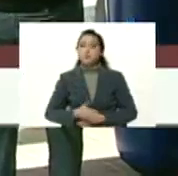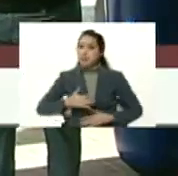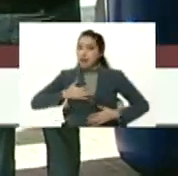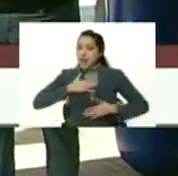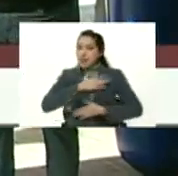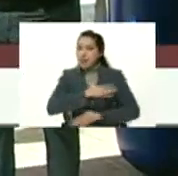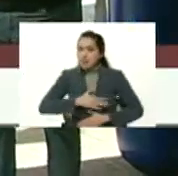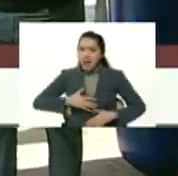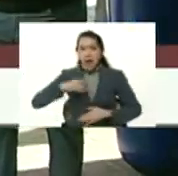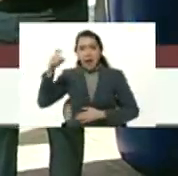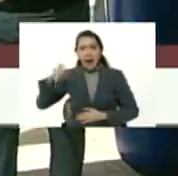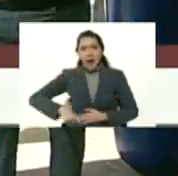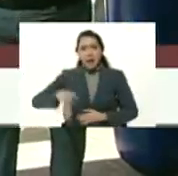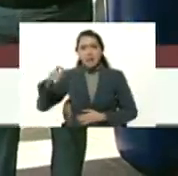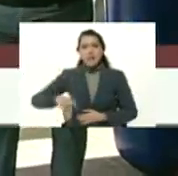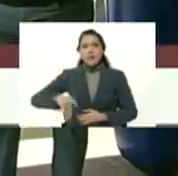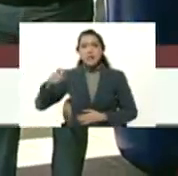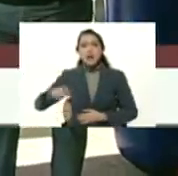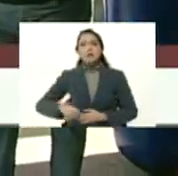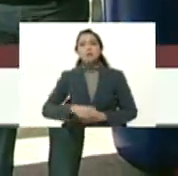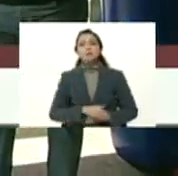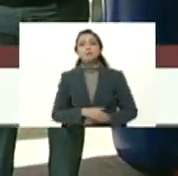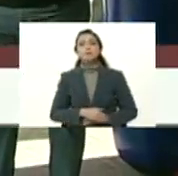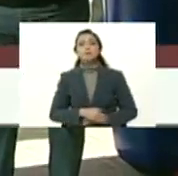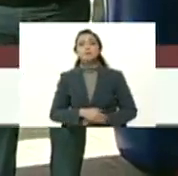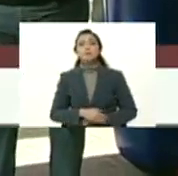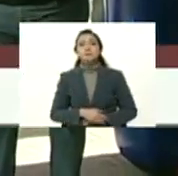satisfacer las necesidades de la familia